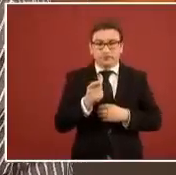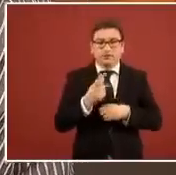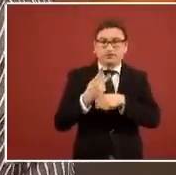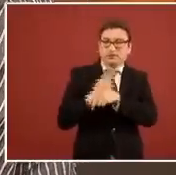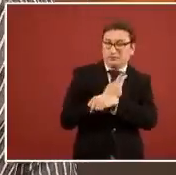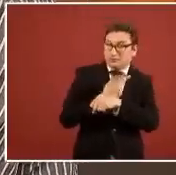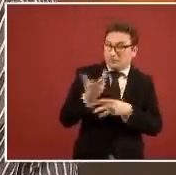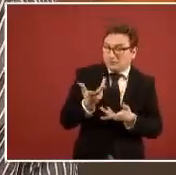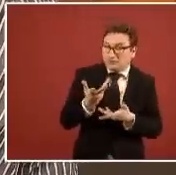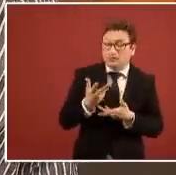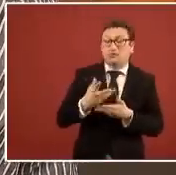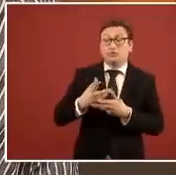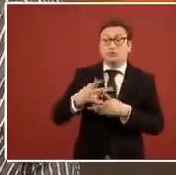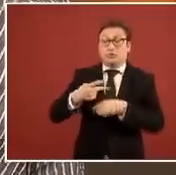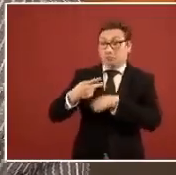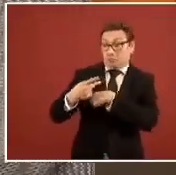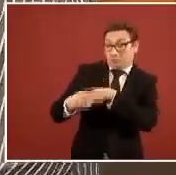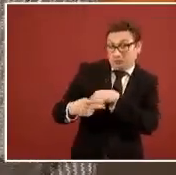del riesgo,